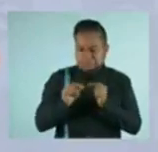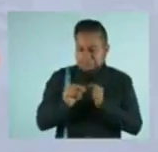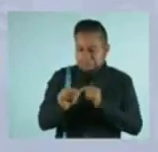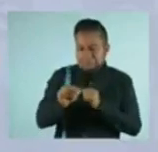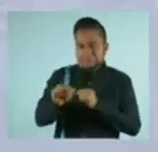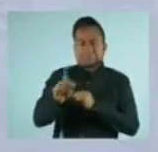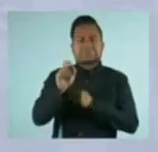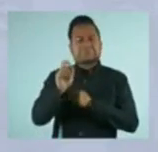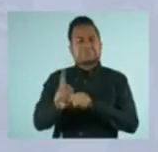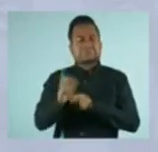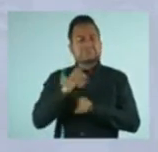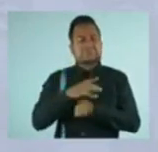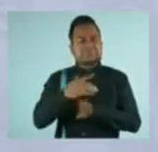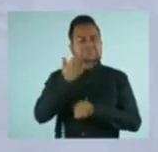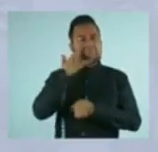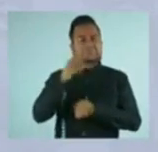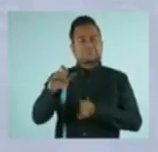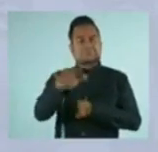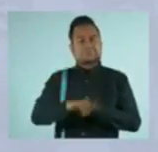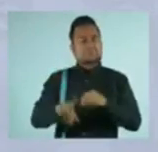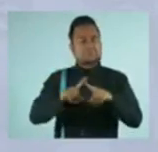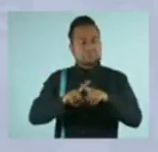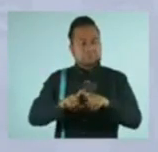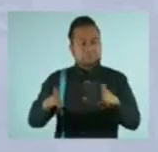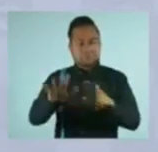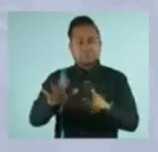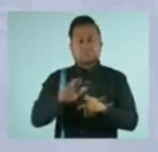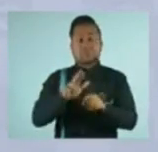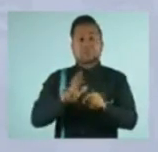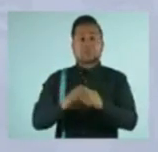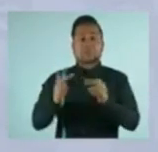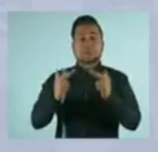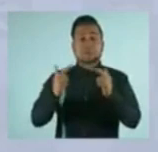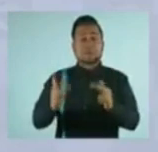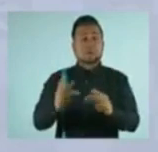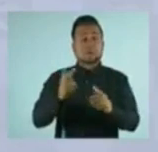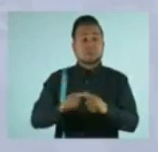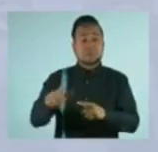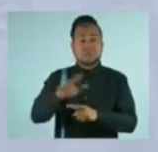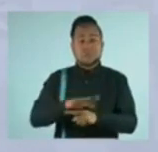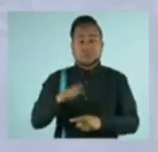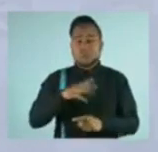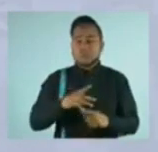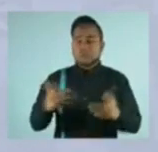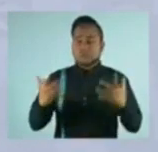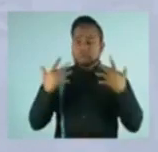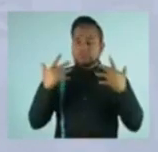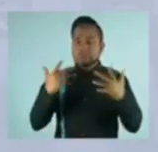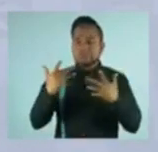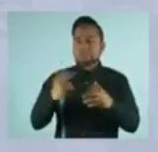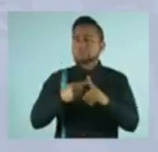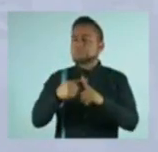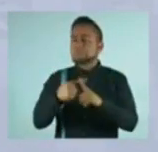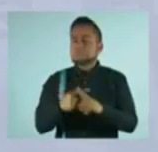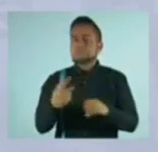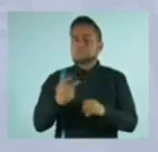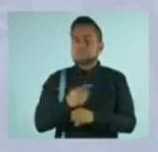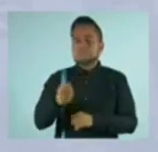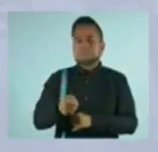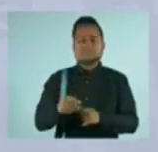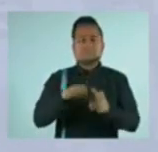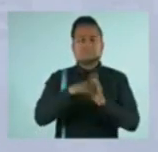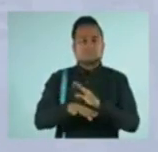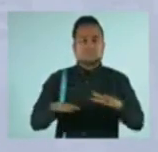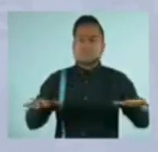un microclima que también es un regalo de la naturaleza, no cualquiera tiene un microclima. En este lugar el clima por